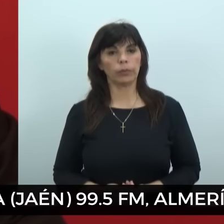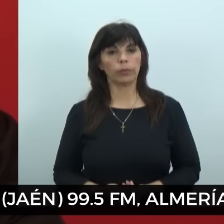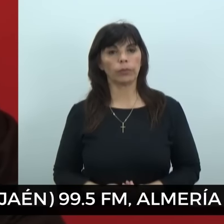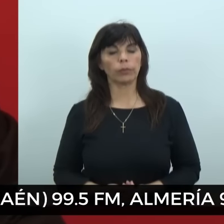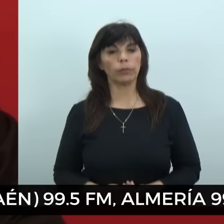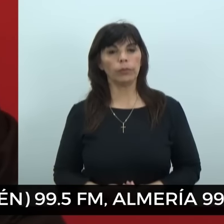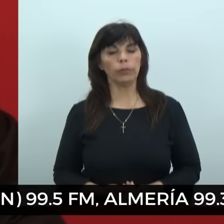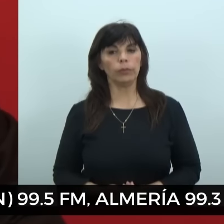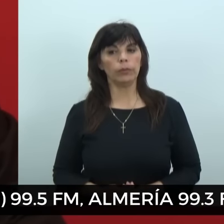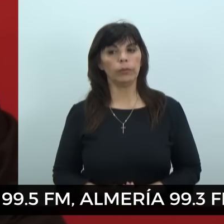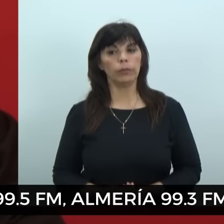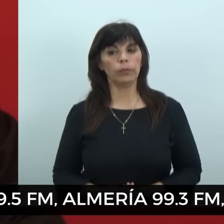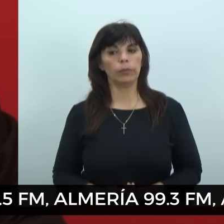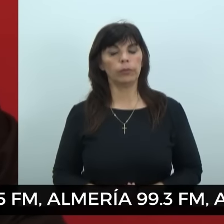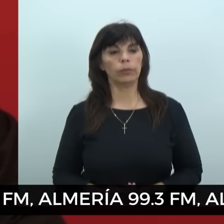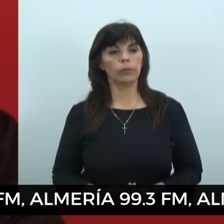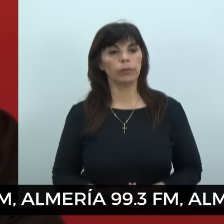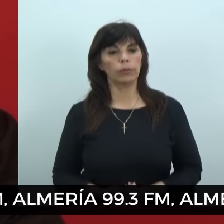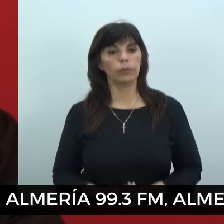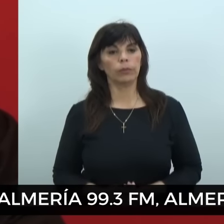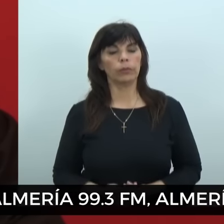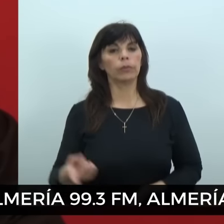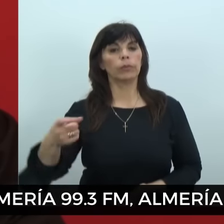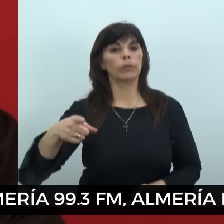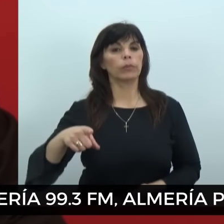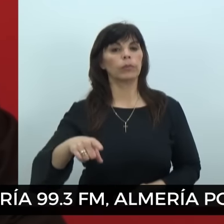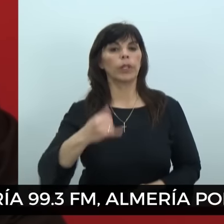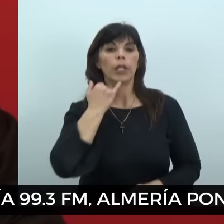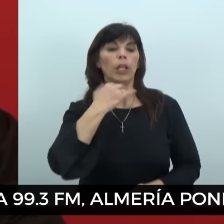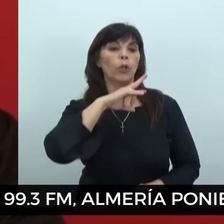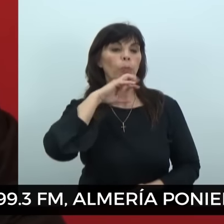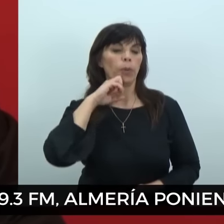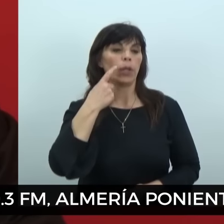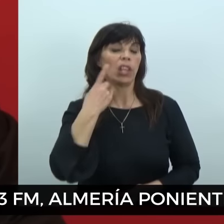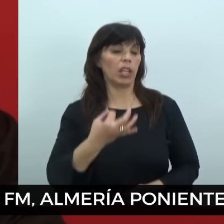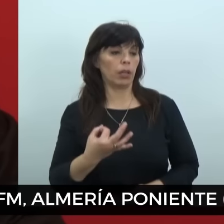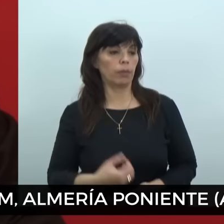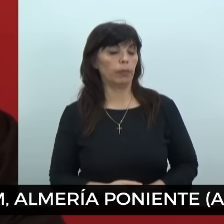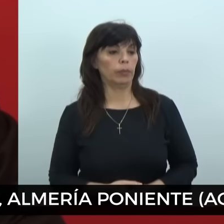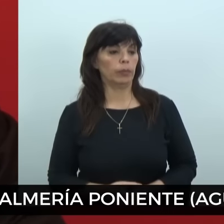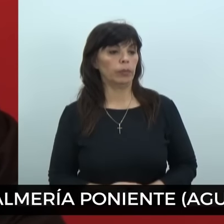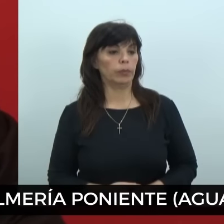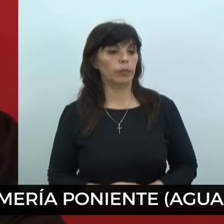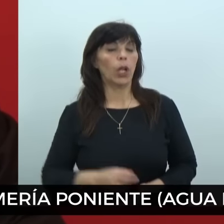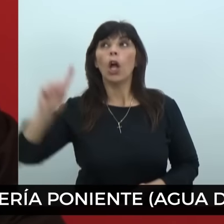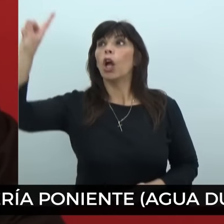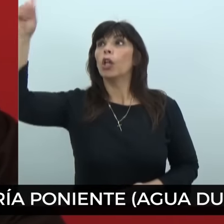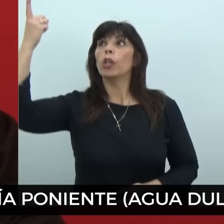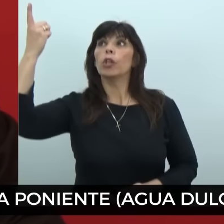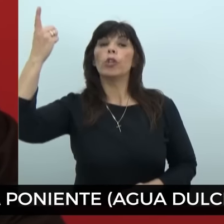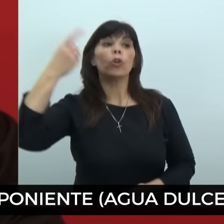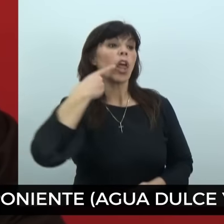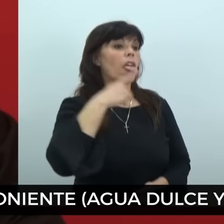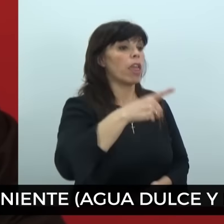o como dice en hebreo, no cayó ninguna de las palabras de Dios al